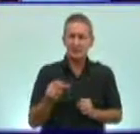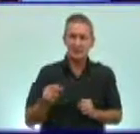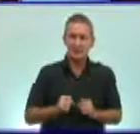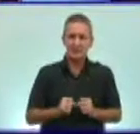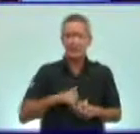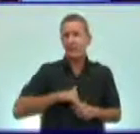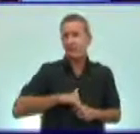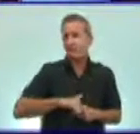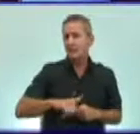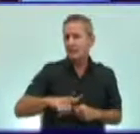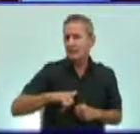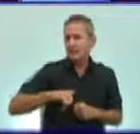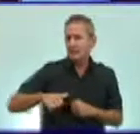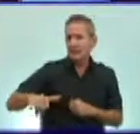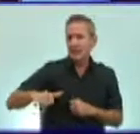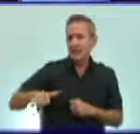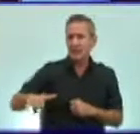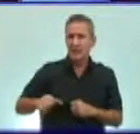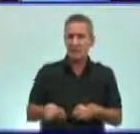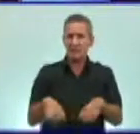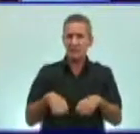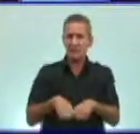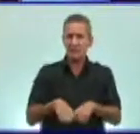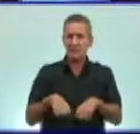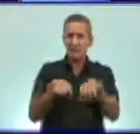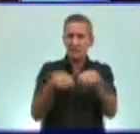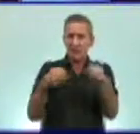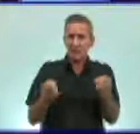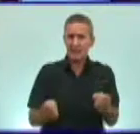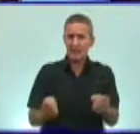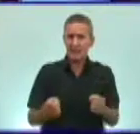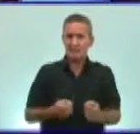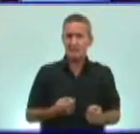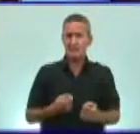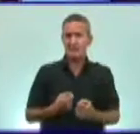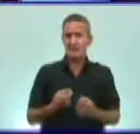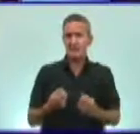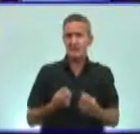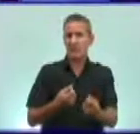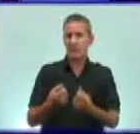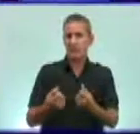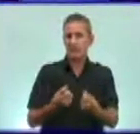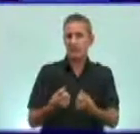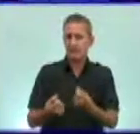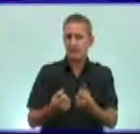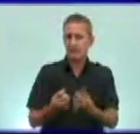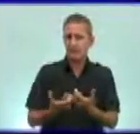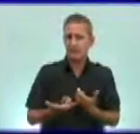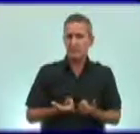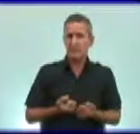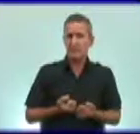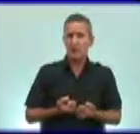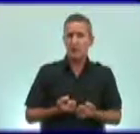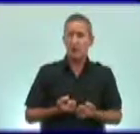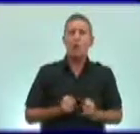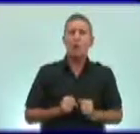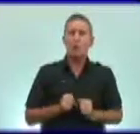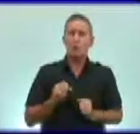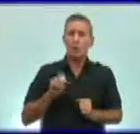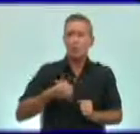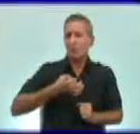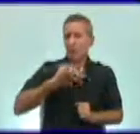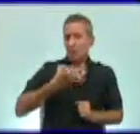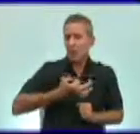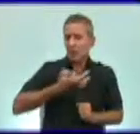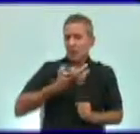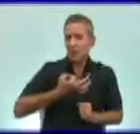distancia del sistema capitalista. Por eso toma distancia del sistema capitalista cuando plantea, es decir,